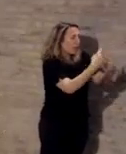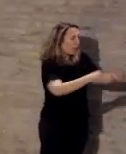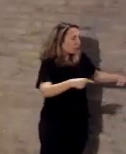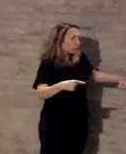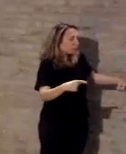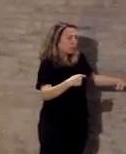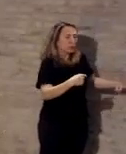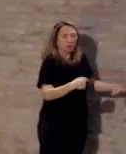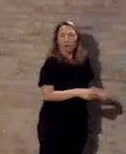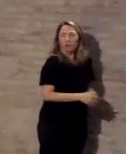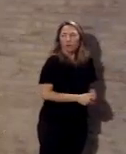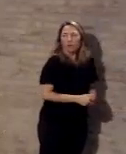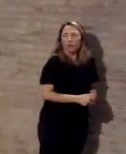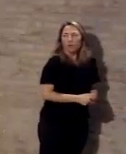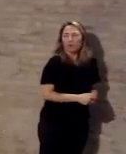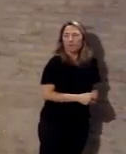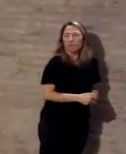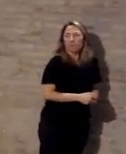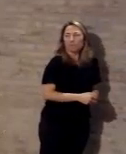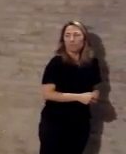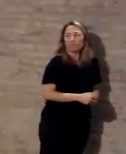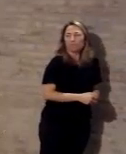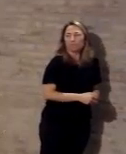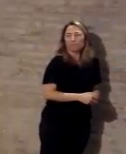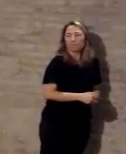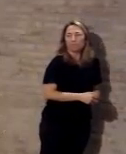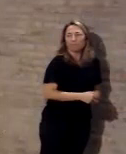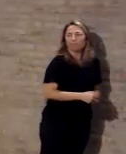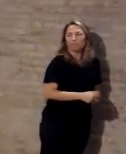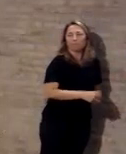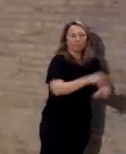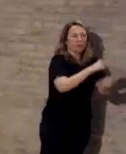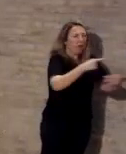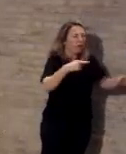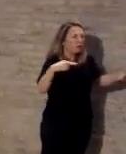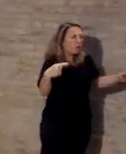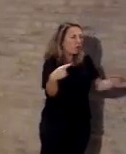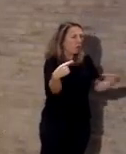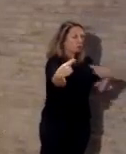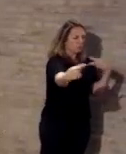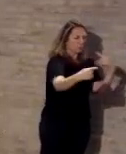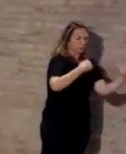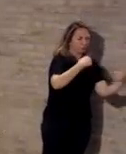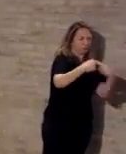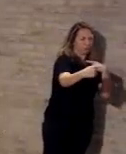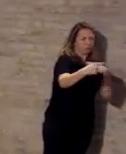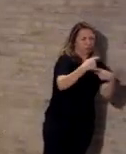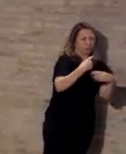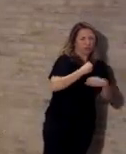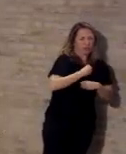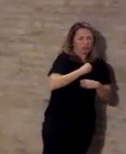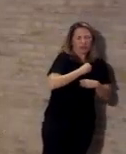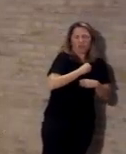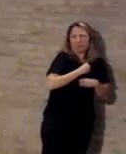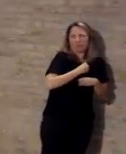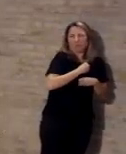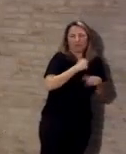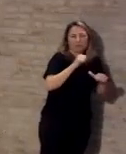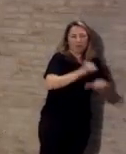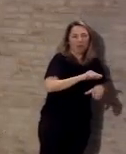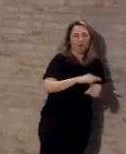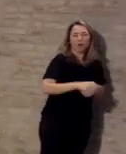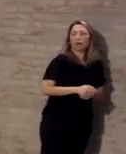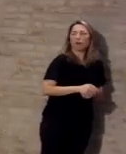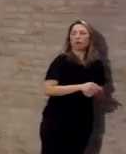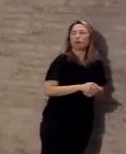te digan cosas que eh Por ahí te digan cosas feas como o te